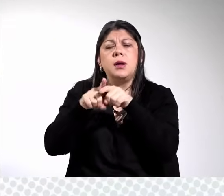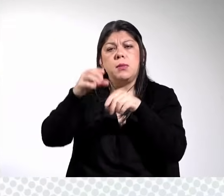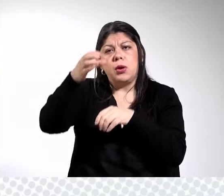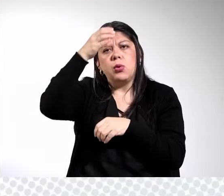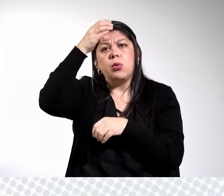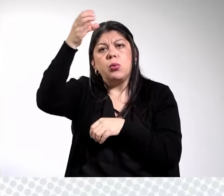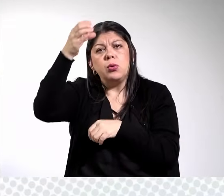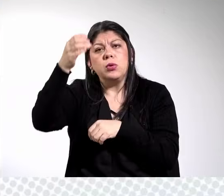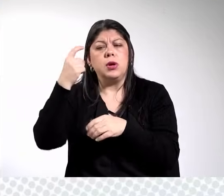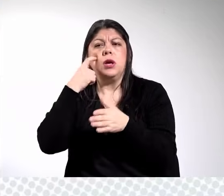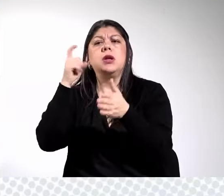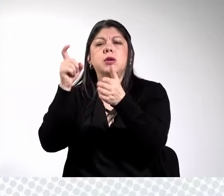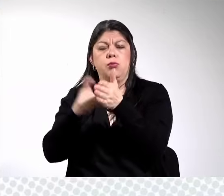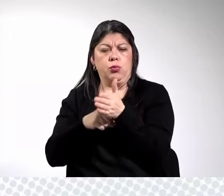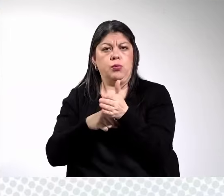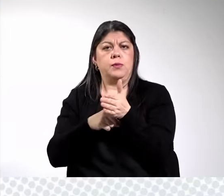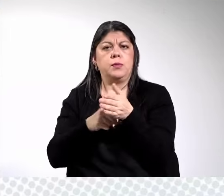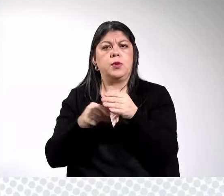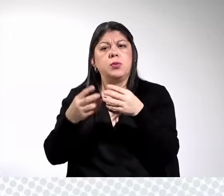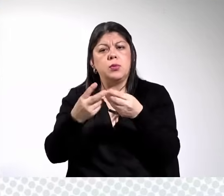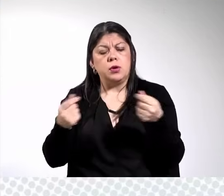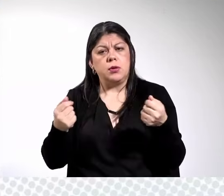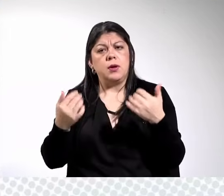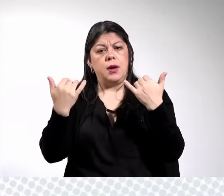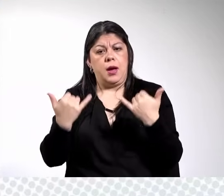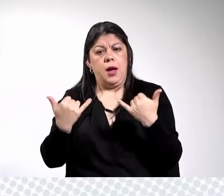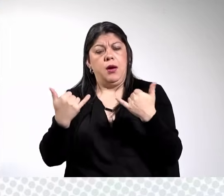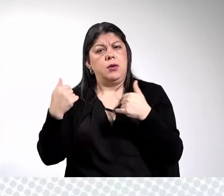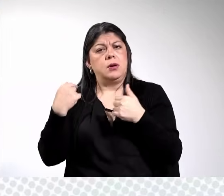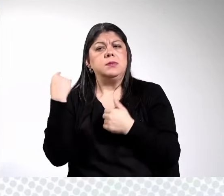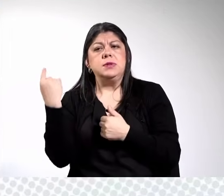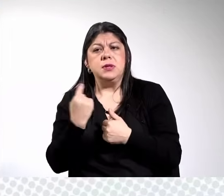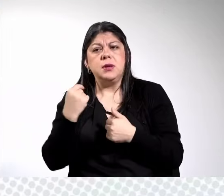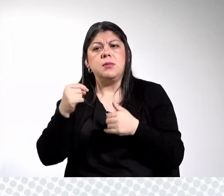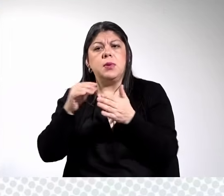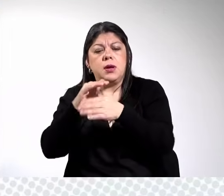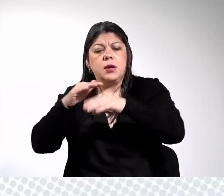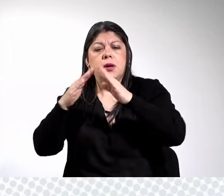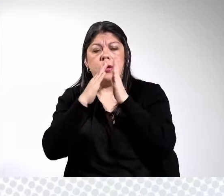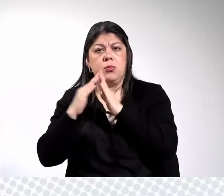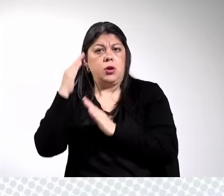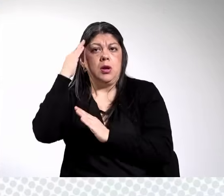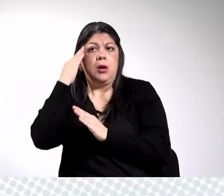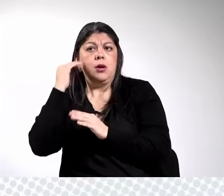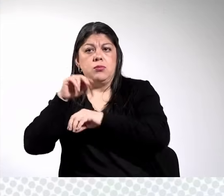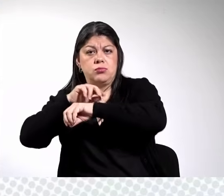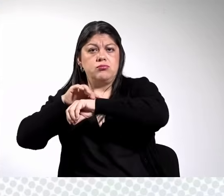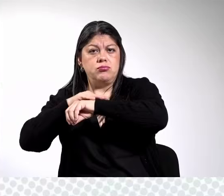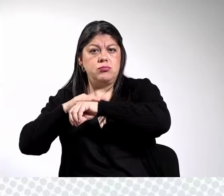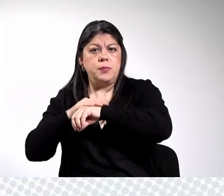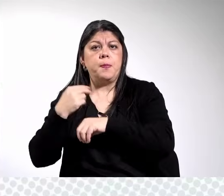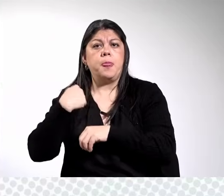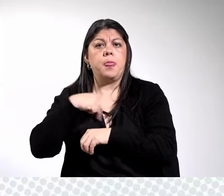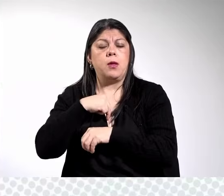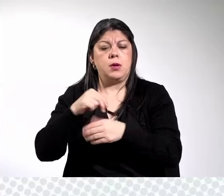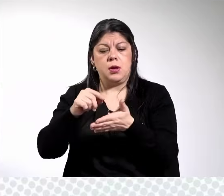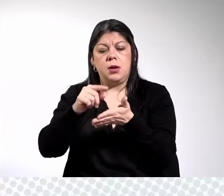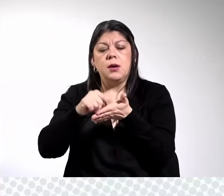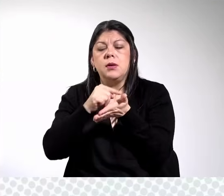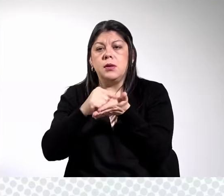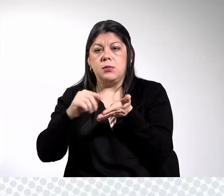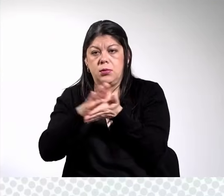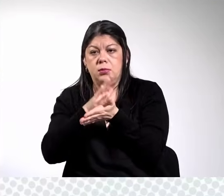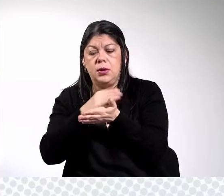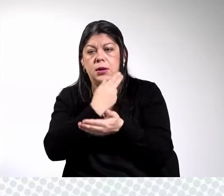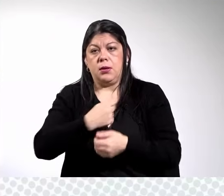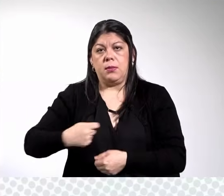y de reconocimiento. Hoy, más que nunca, el pueblo afrodescendiente, nosotros llevamos en nuestra papeleta